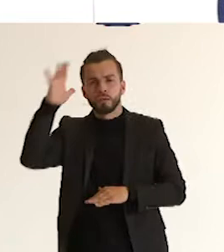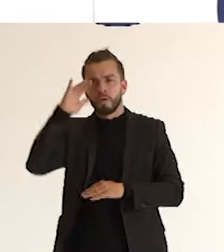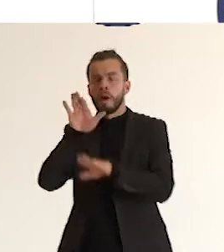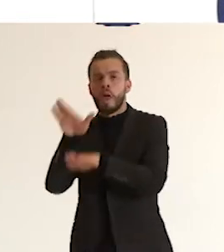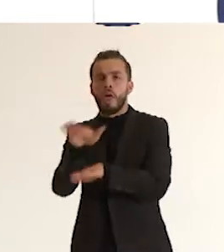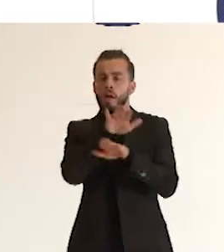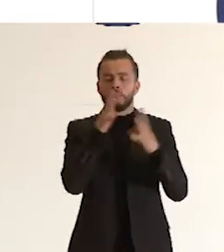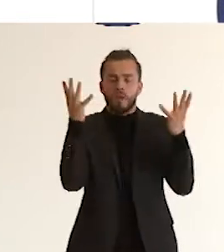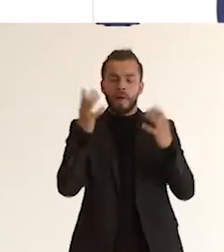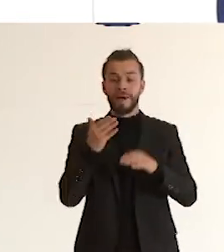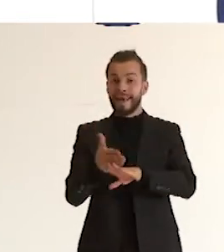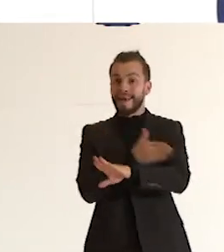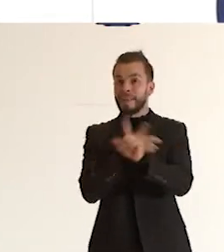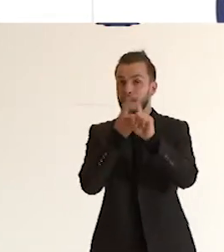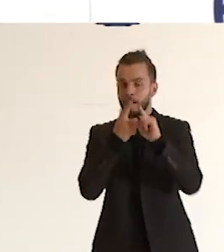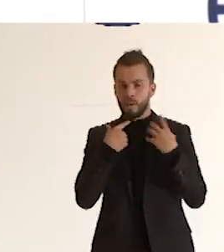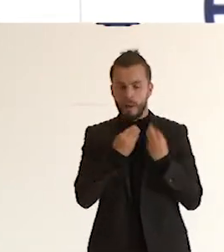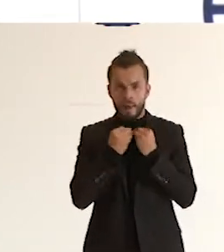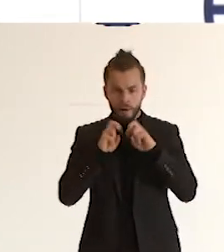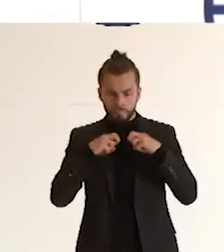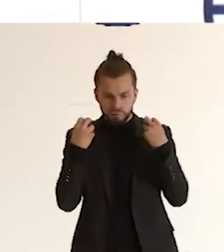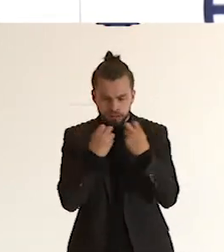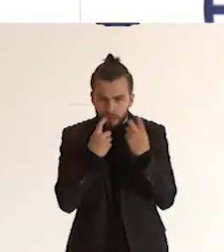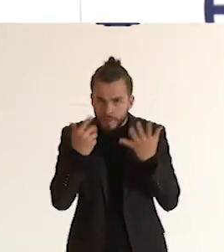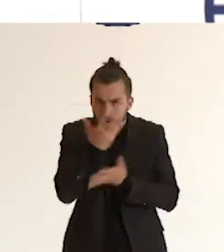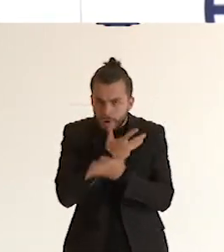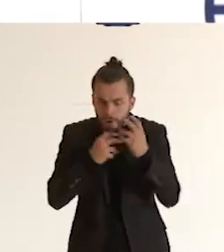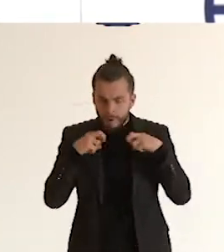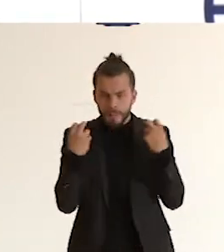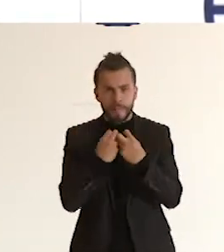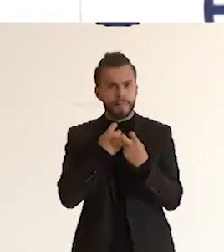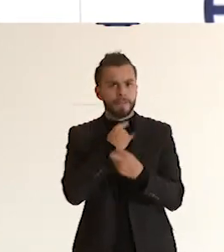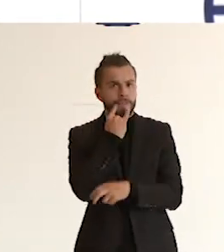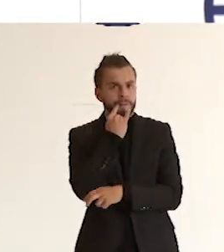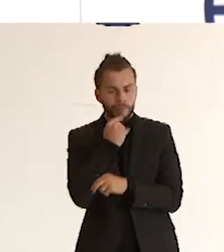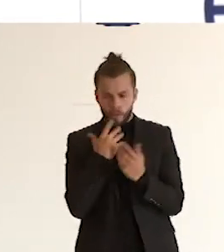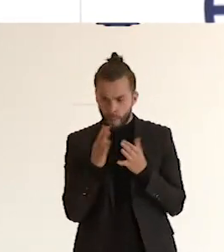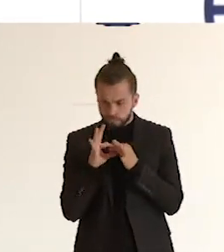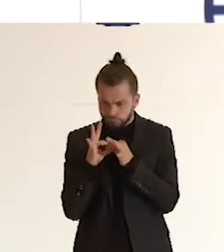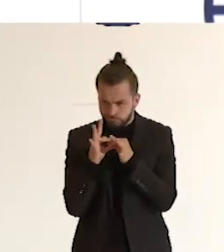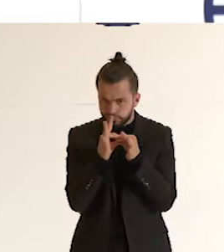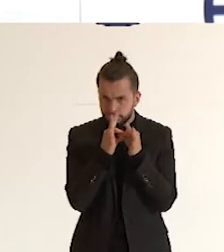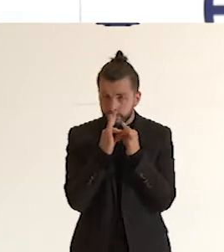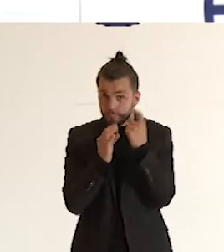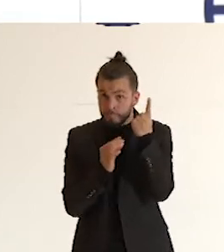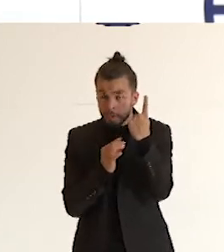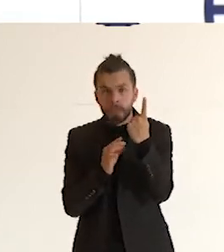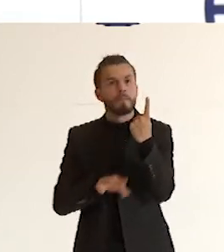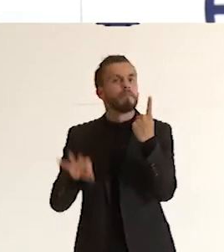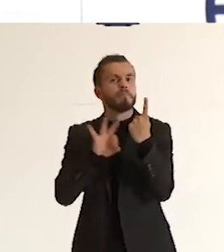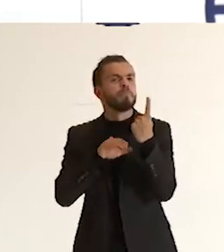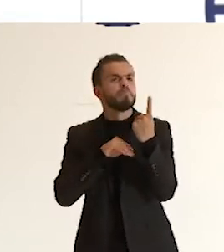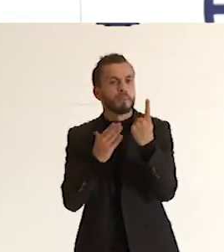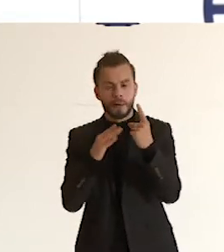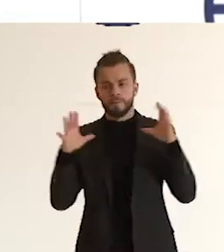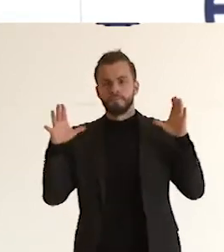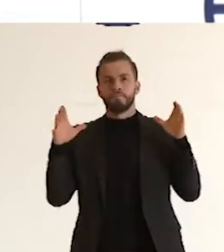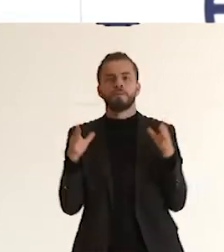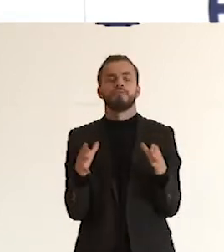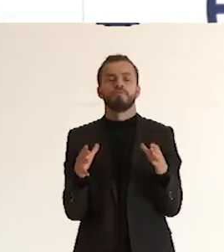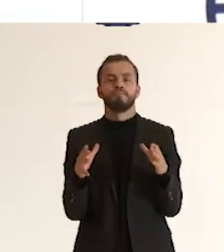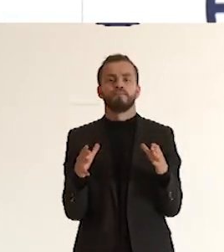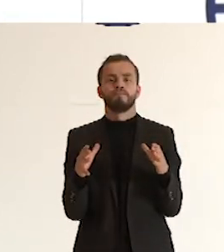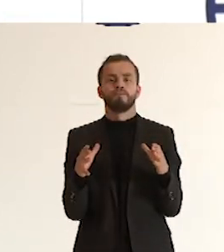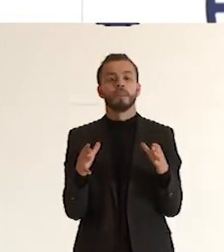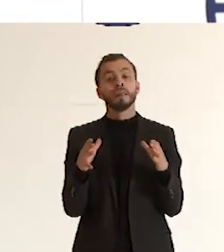en cuáles son esos mínimos es es muy interesante como proceso así que un primer paso fue declarar